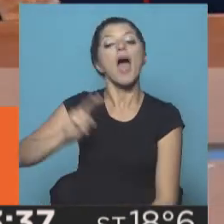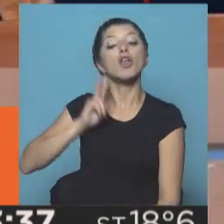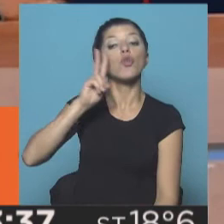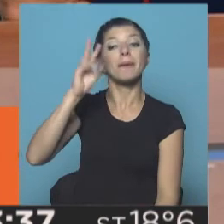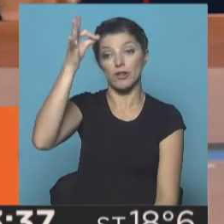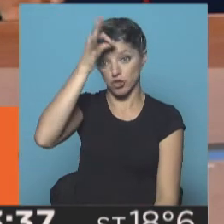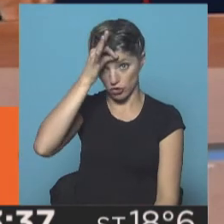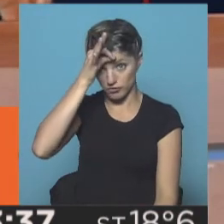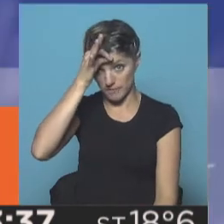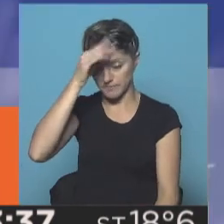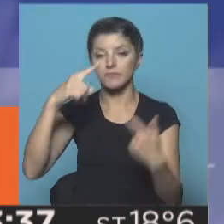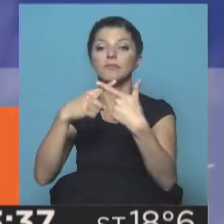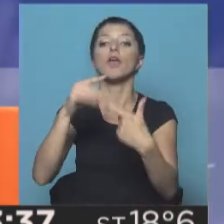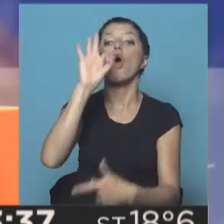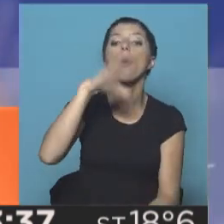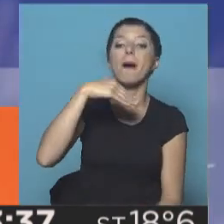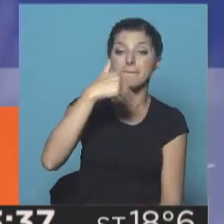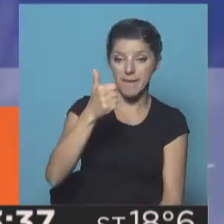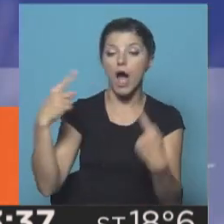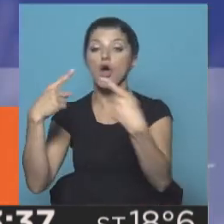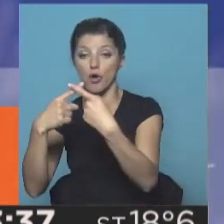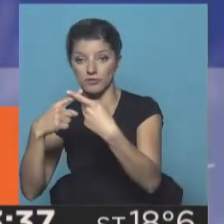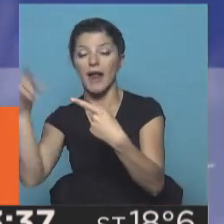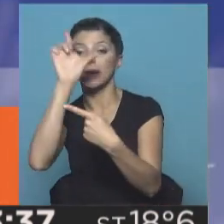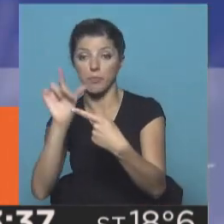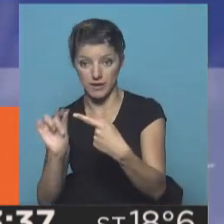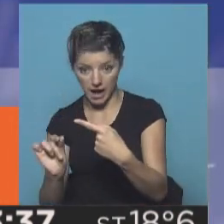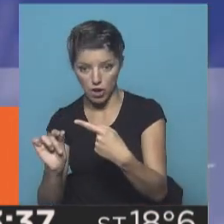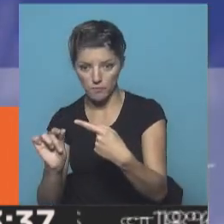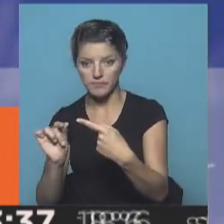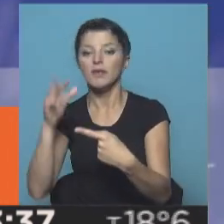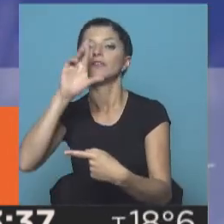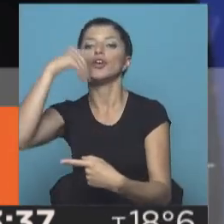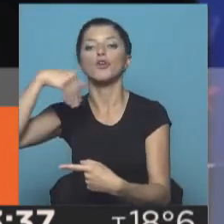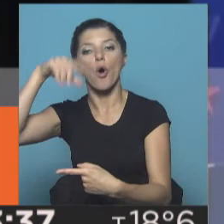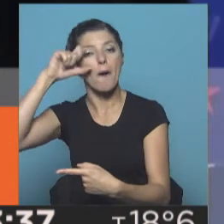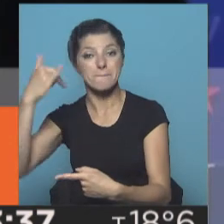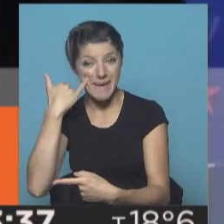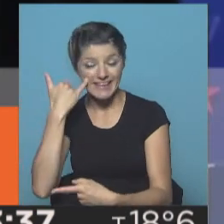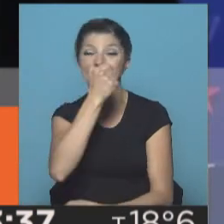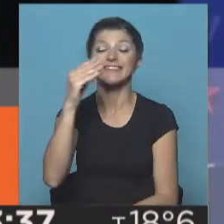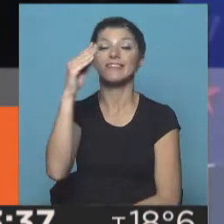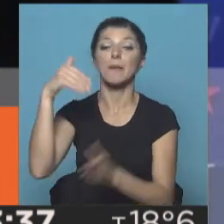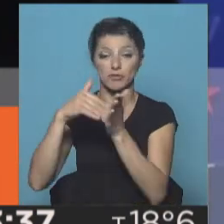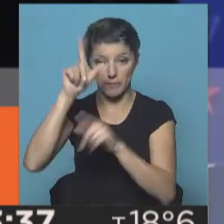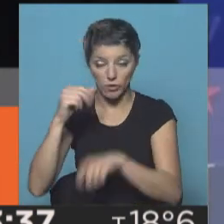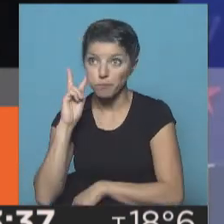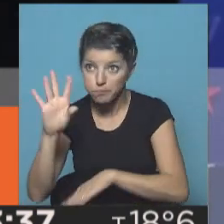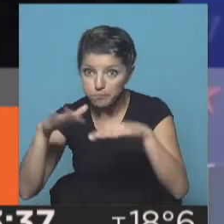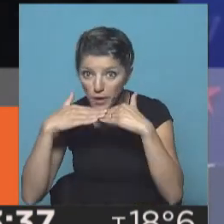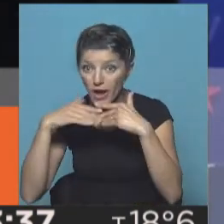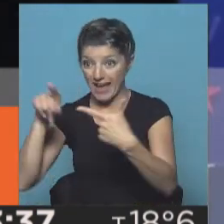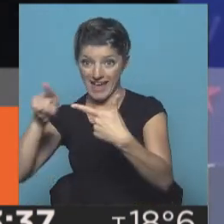el cruce entre el presidente Barack Obama y el republicano Mitt Romney, visto por 60 millones de espectadores, fue ganado por